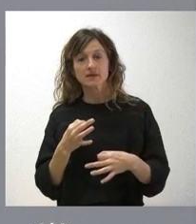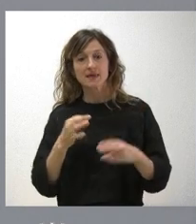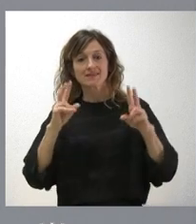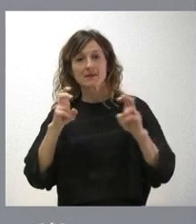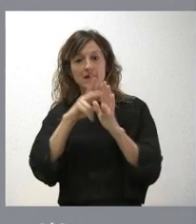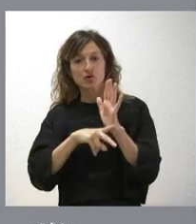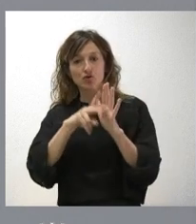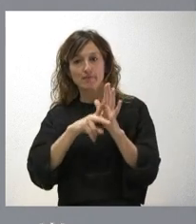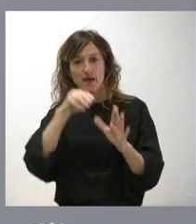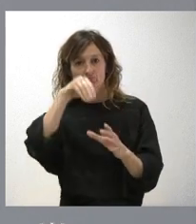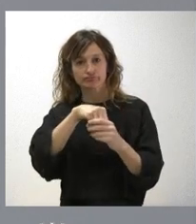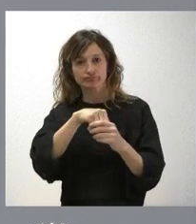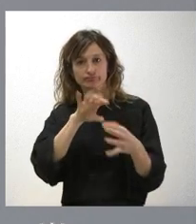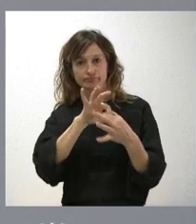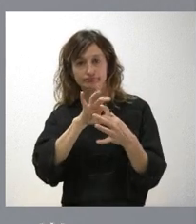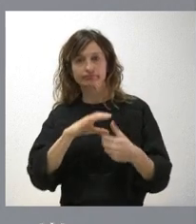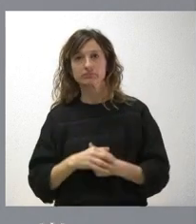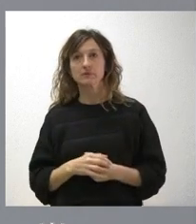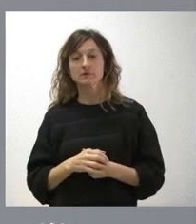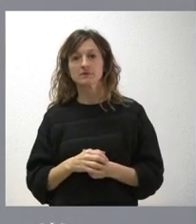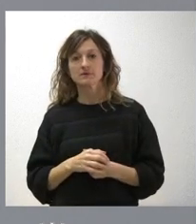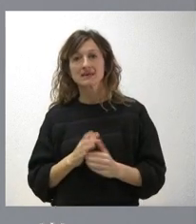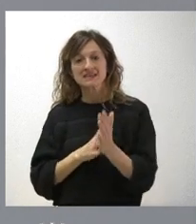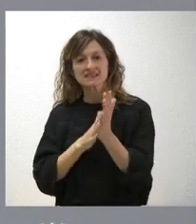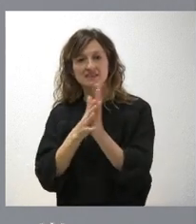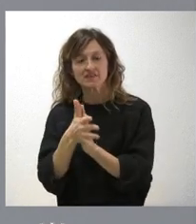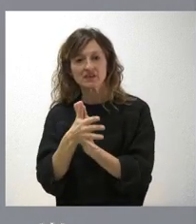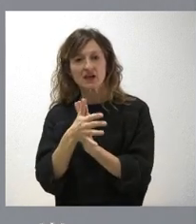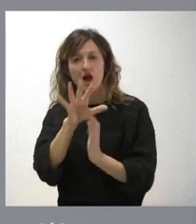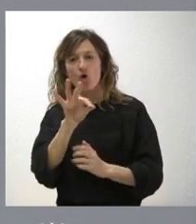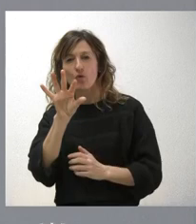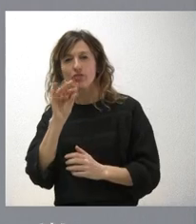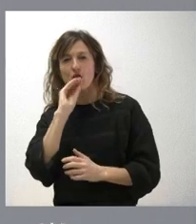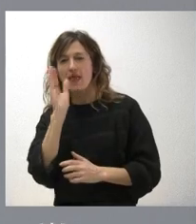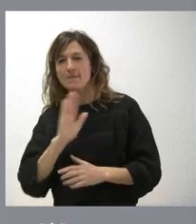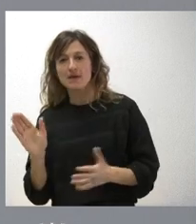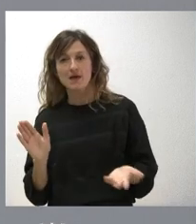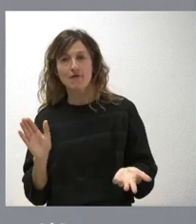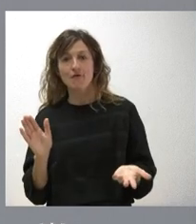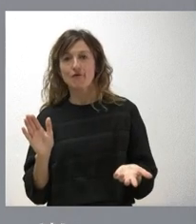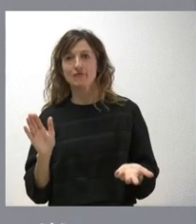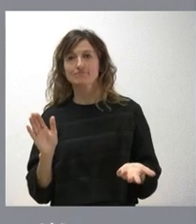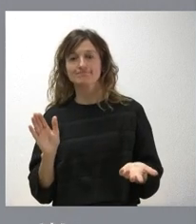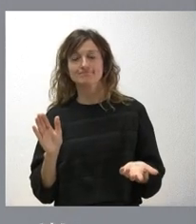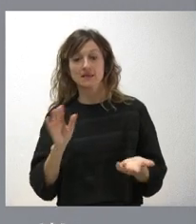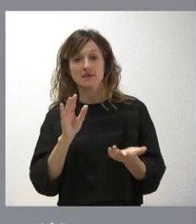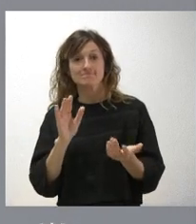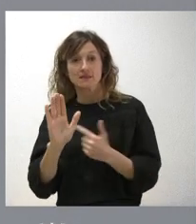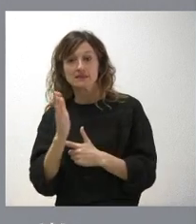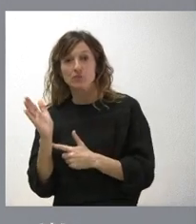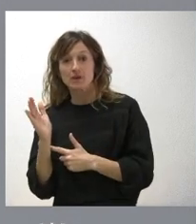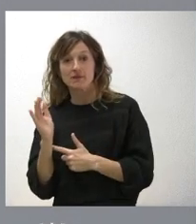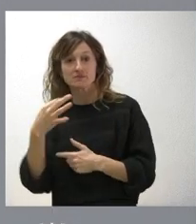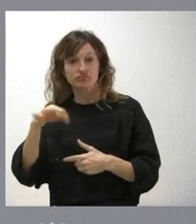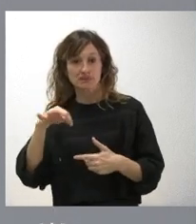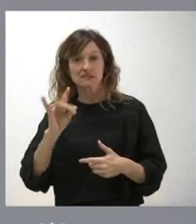la Norma quiere eso decir que es la mejor de las opciones dentro de las disponibles posiblemente